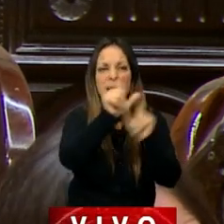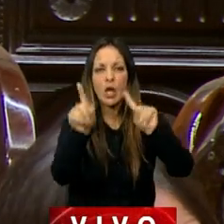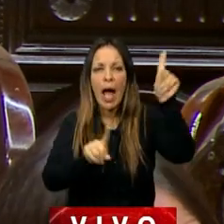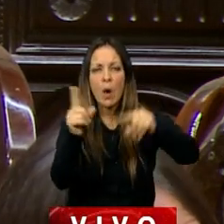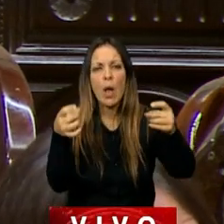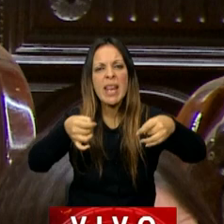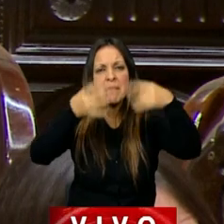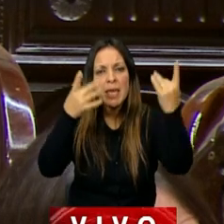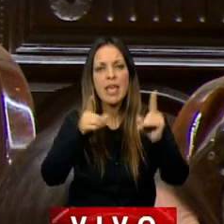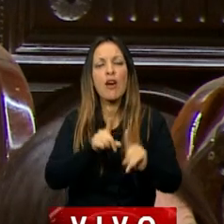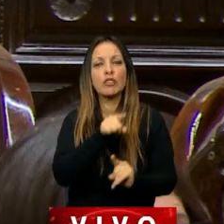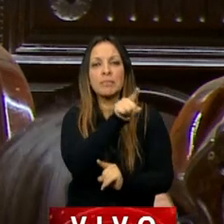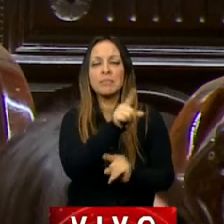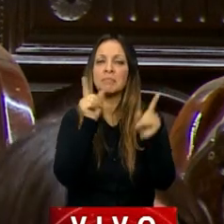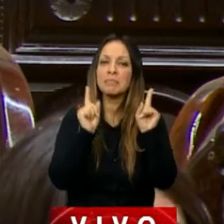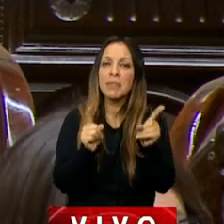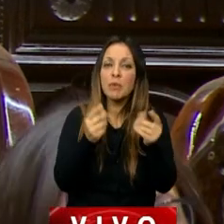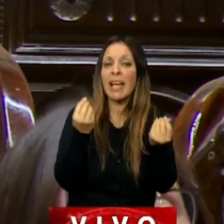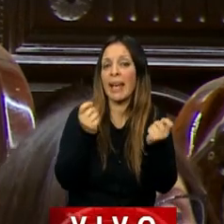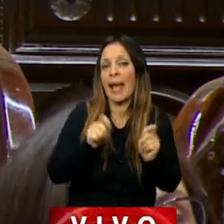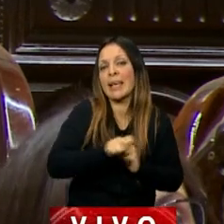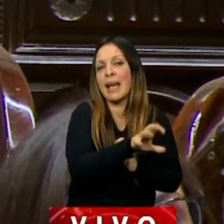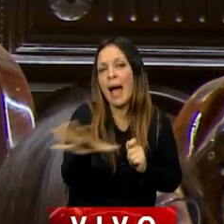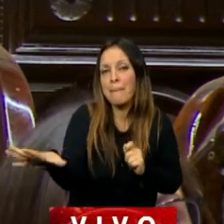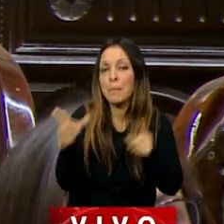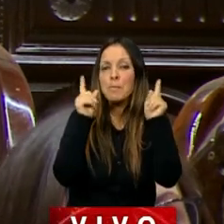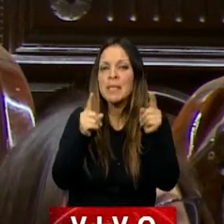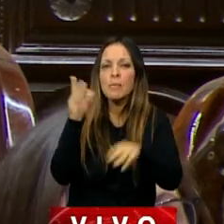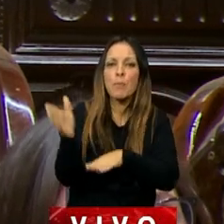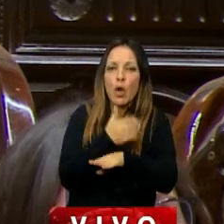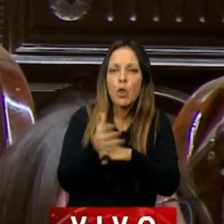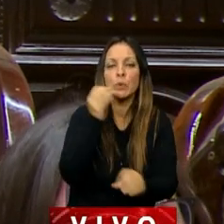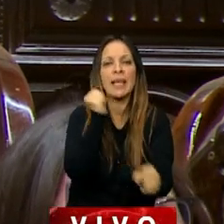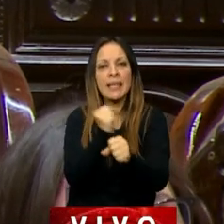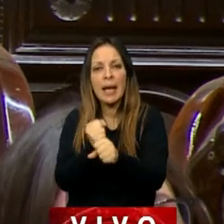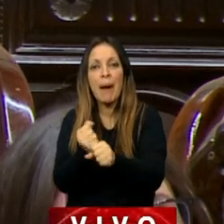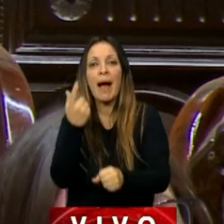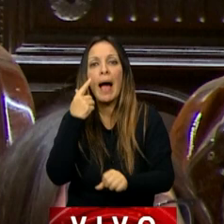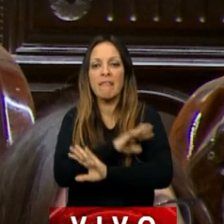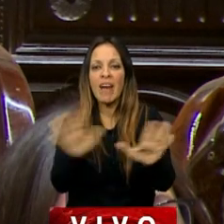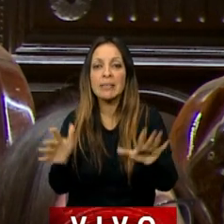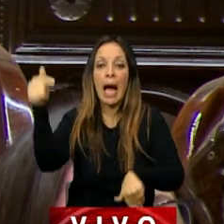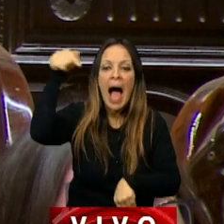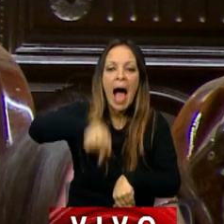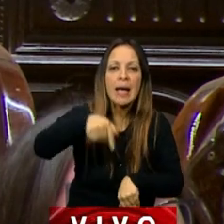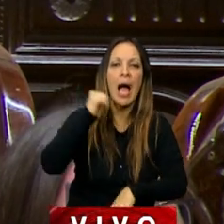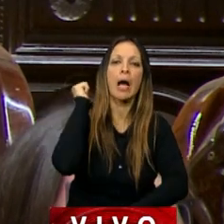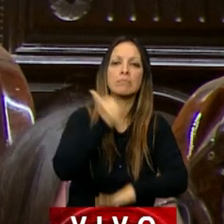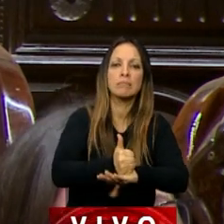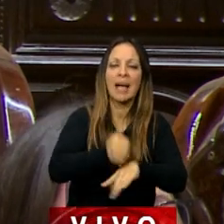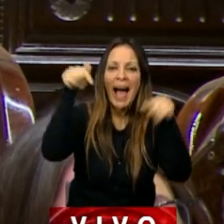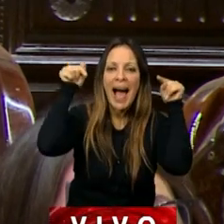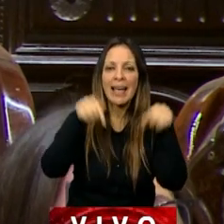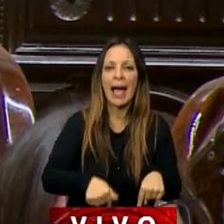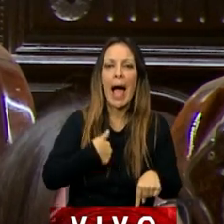enemigos, esos enemigos que es el campo, el que produce, el que trabaja, vengan a rendir cuenta acá y a